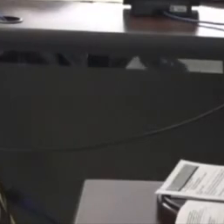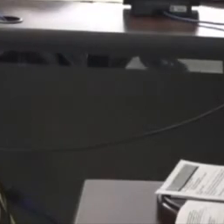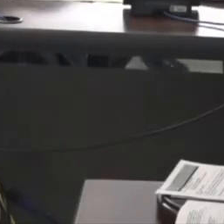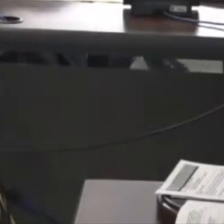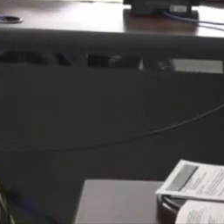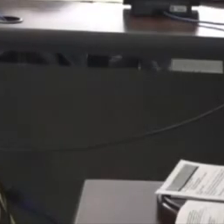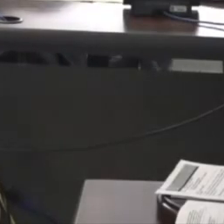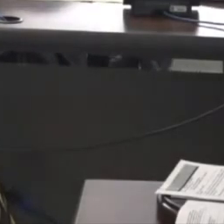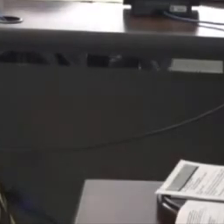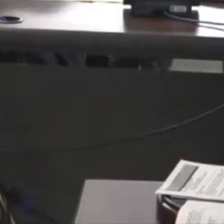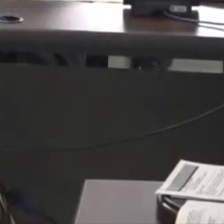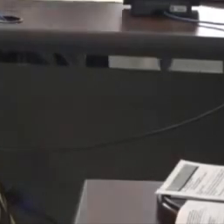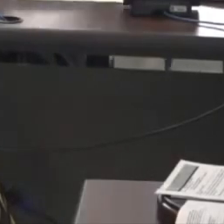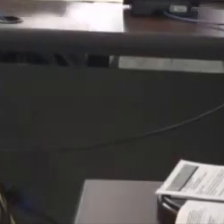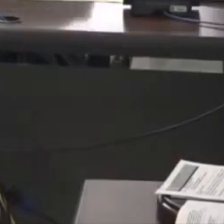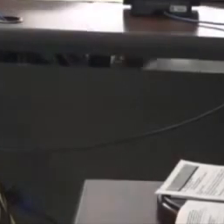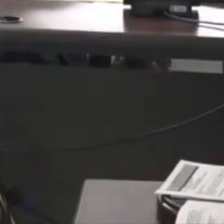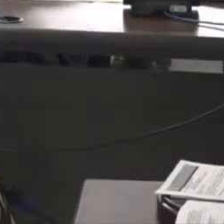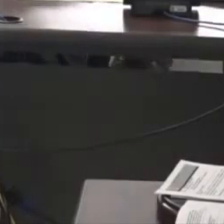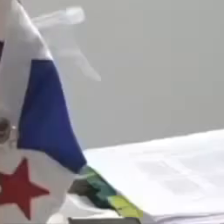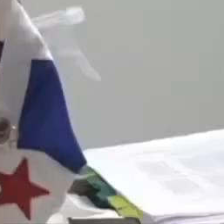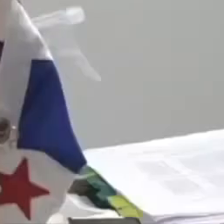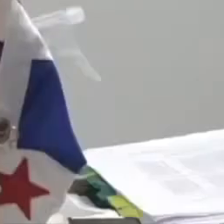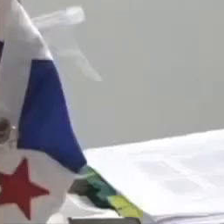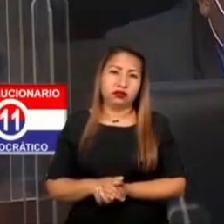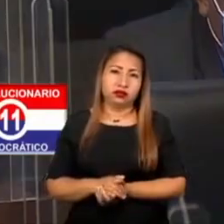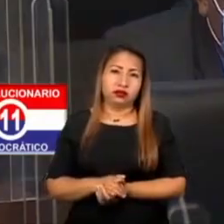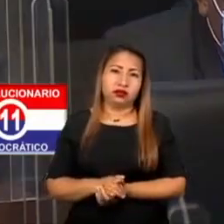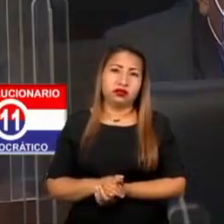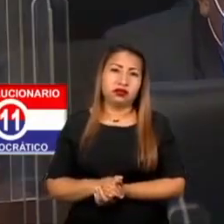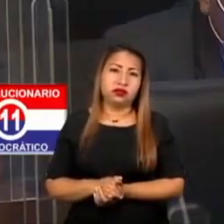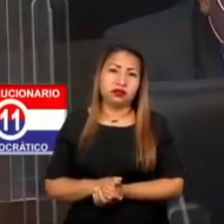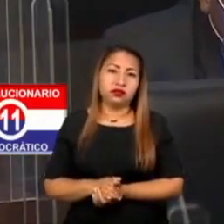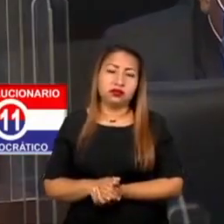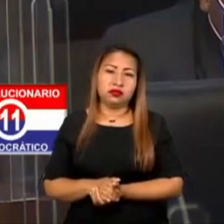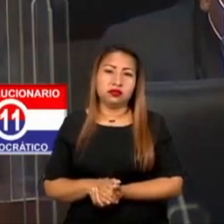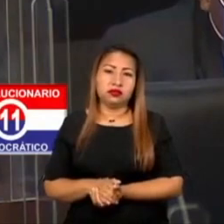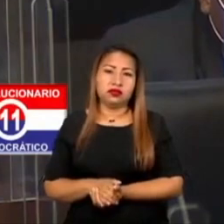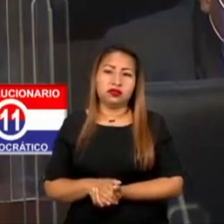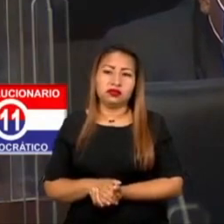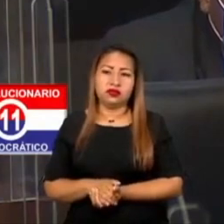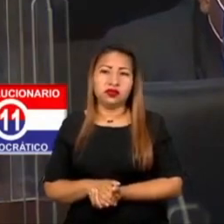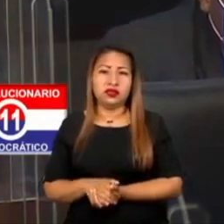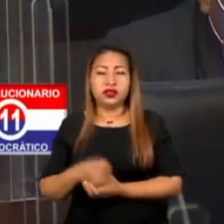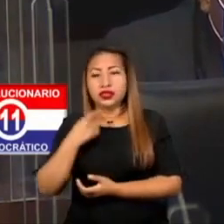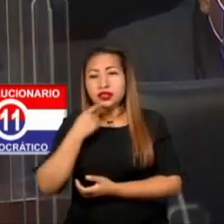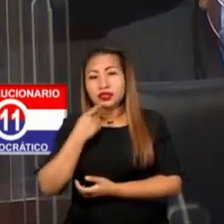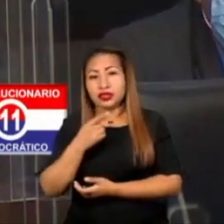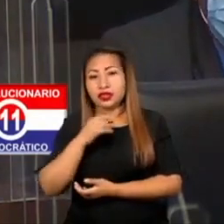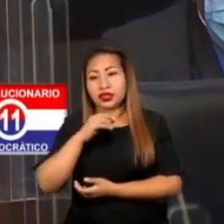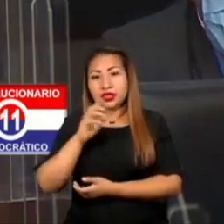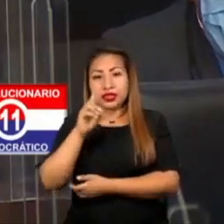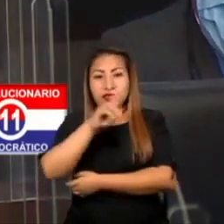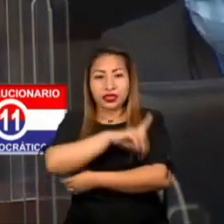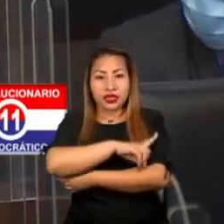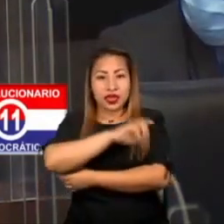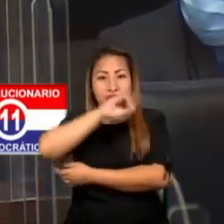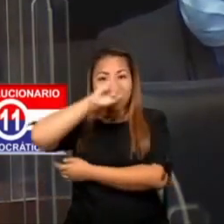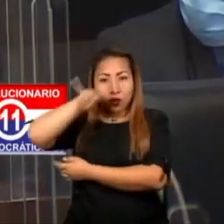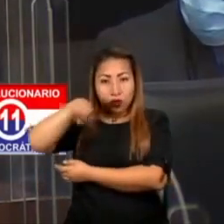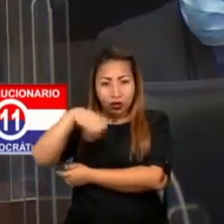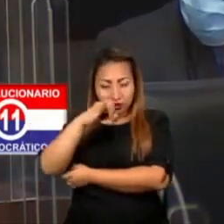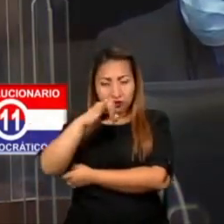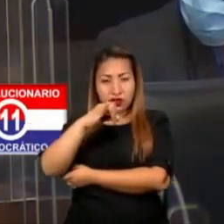parte. No era la intención, pero bueno, Raúl Pineda. Yo me acerco al diputado Marco Castillero